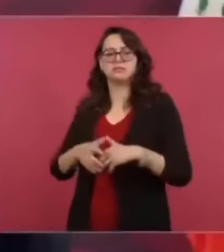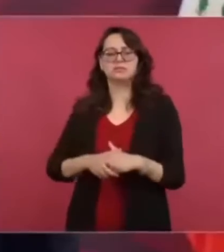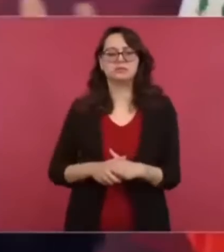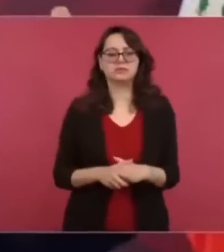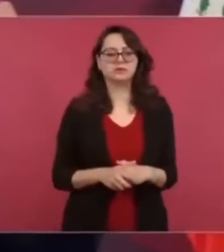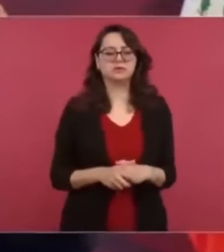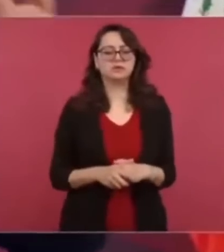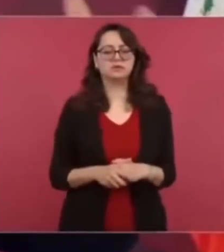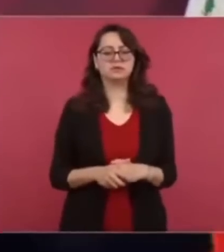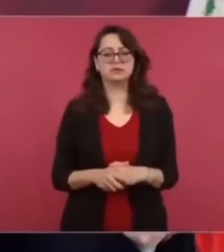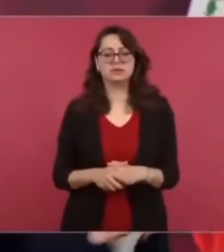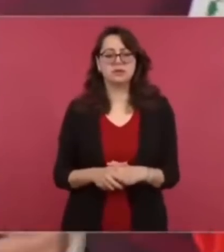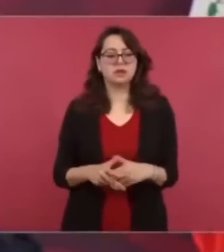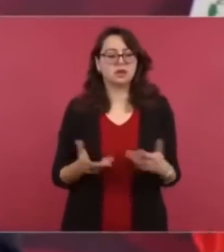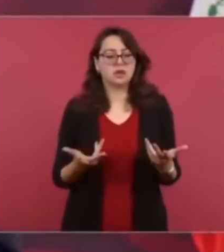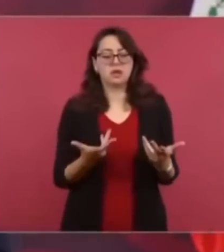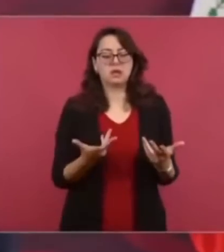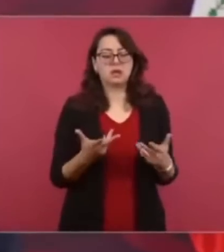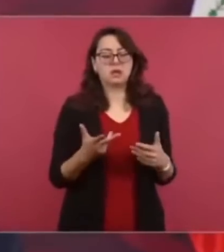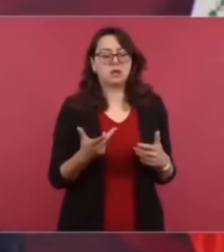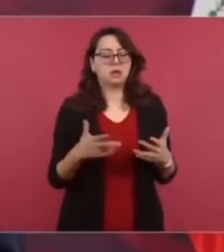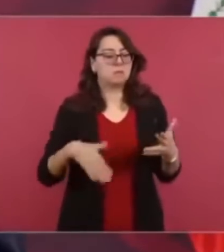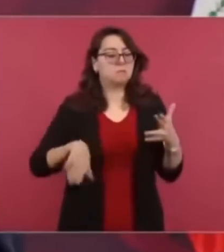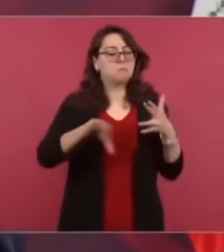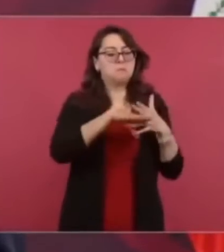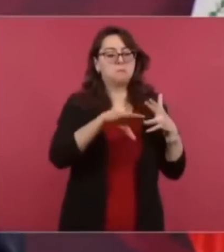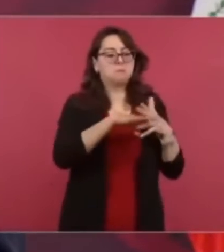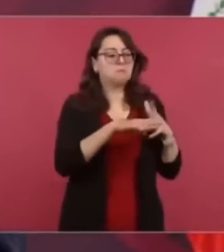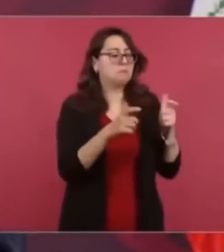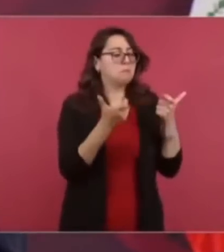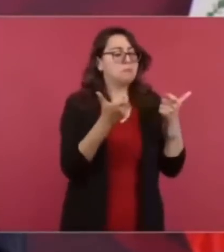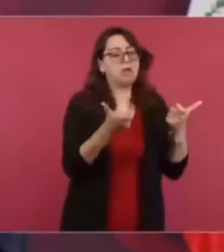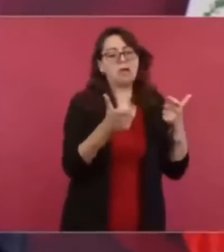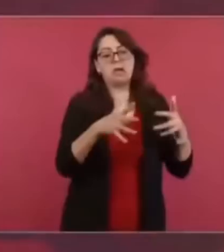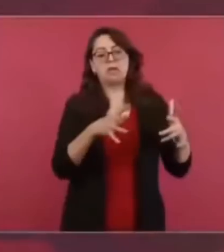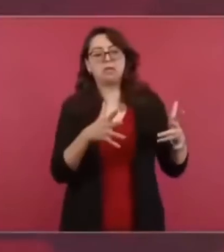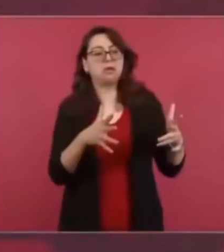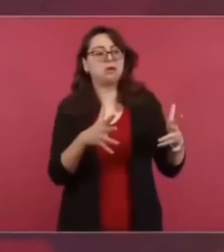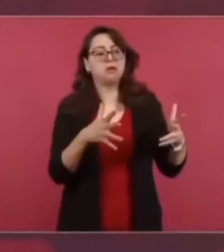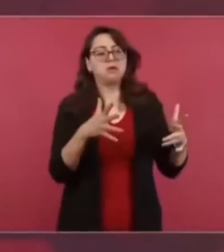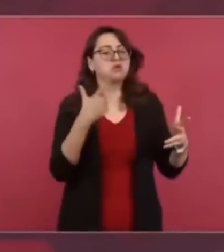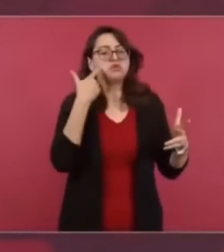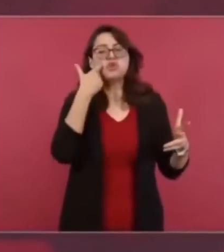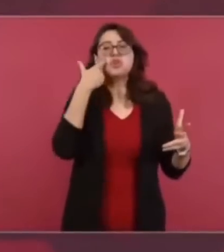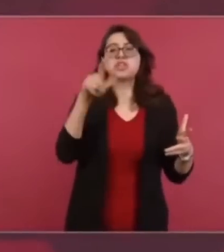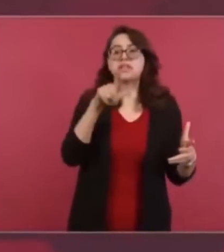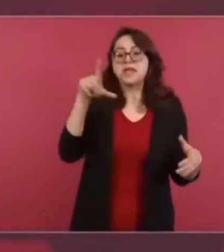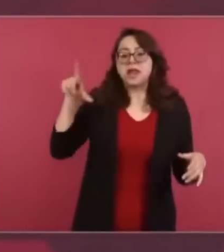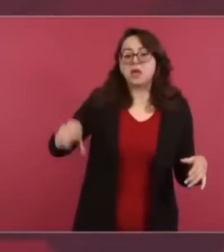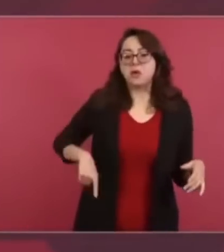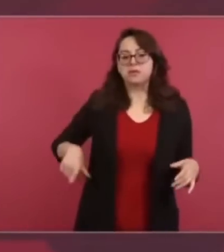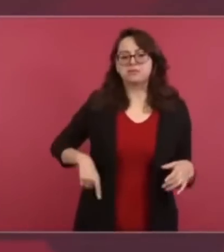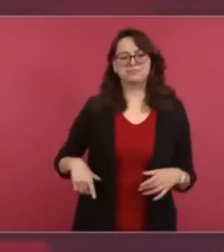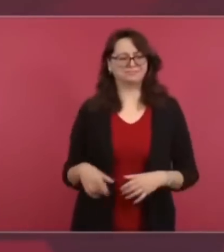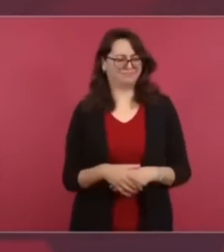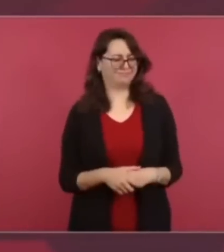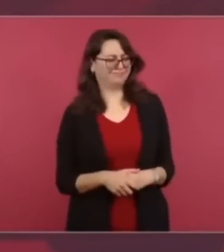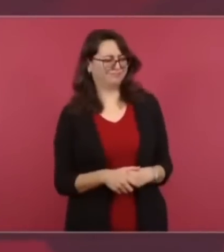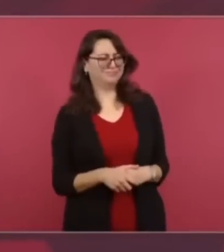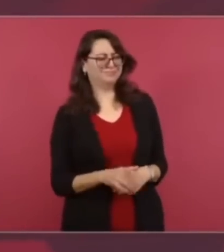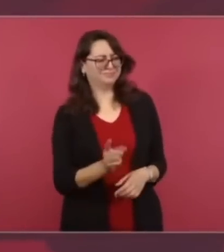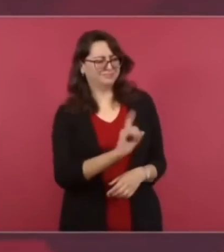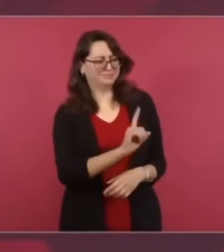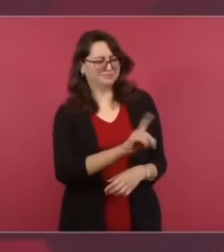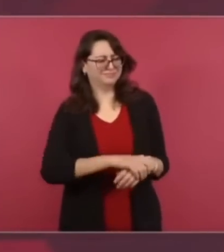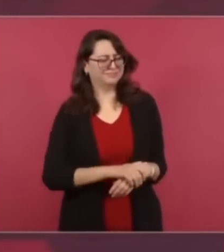clase media no está de acuerdo con la transformación. Claro que está de acuerdo con la transformación. La mayoría de la clase media.